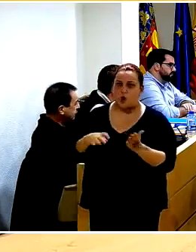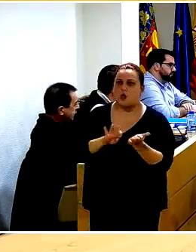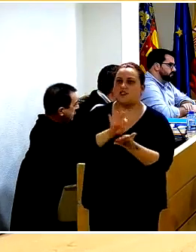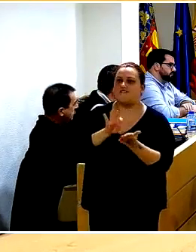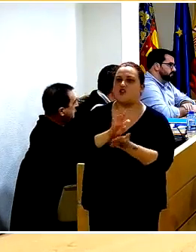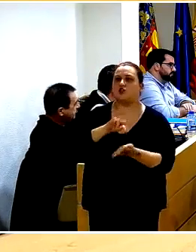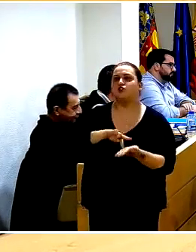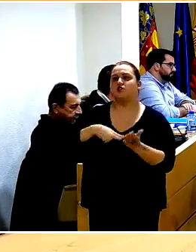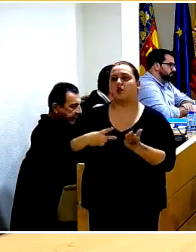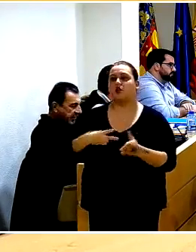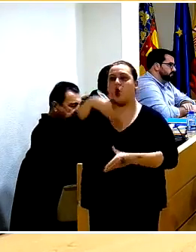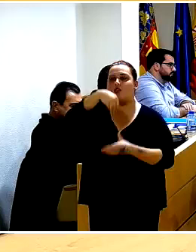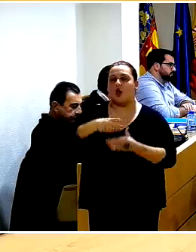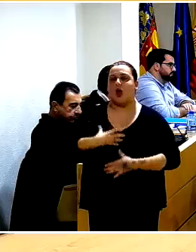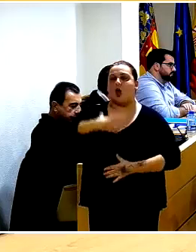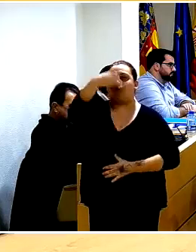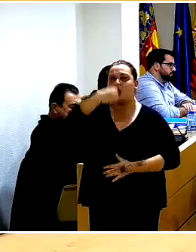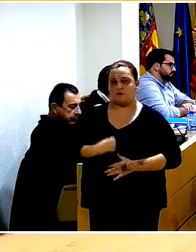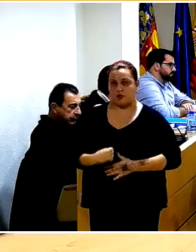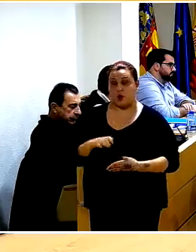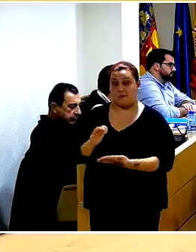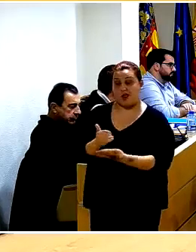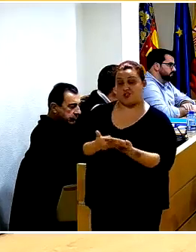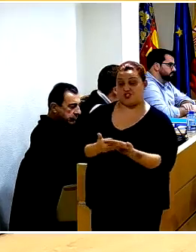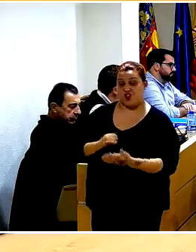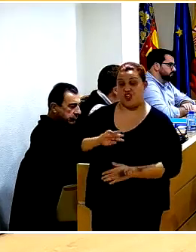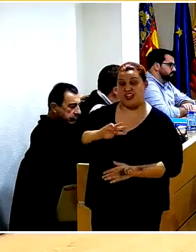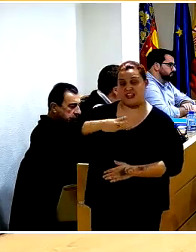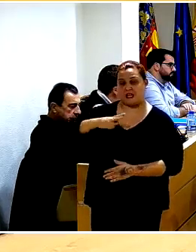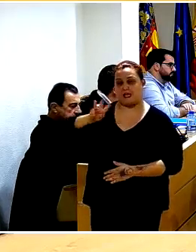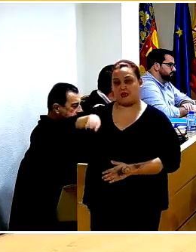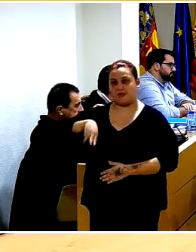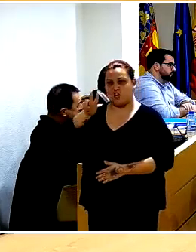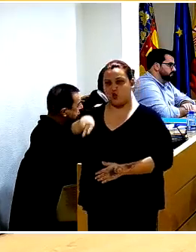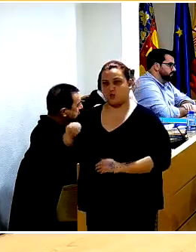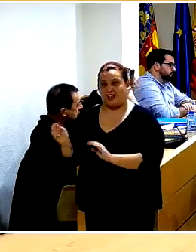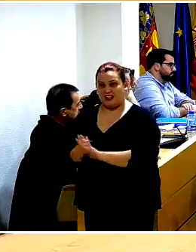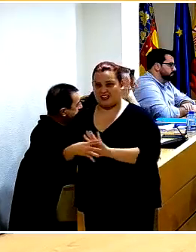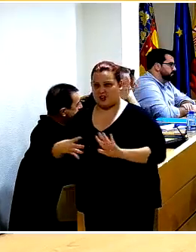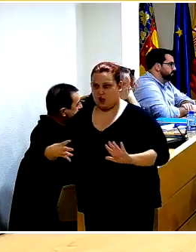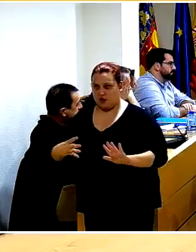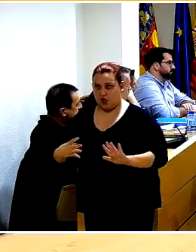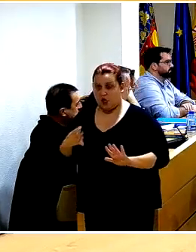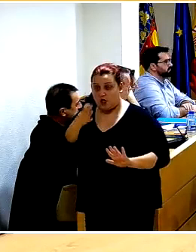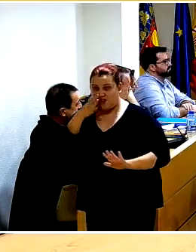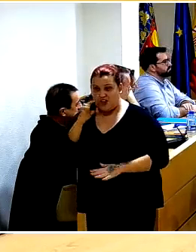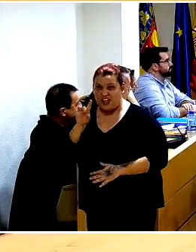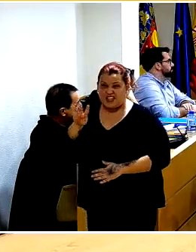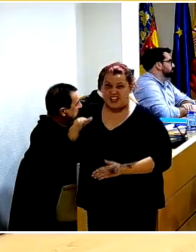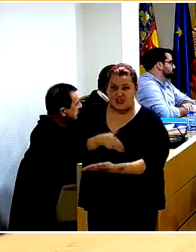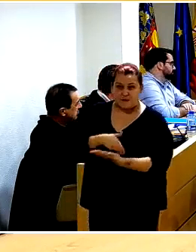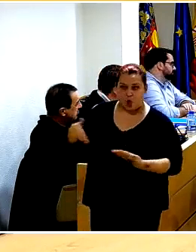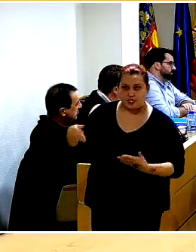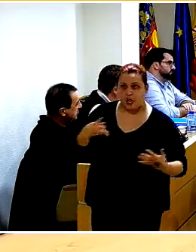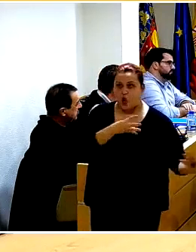técnicos del ayuntamiento prevén para los ingresos al tercer trimestre del año 2019 no son de los 15.900.000 euros